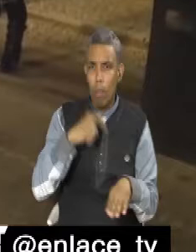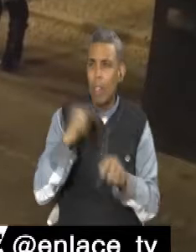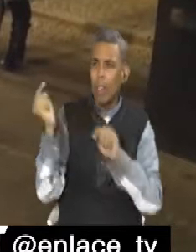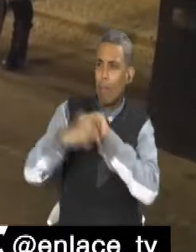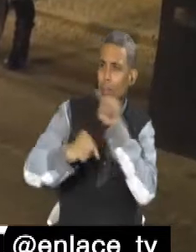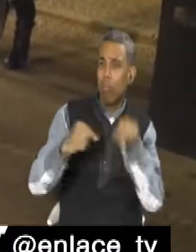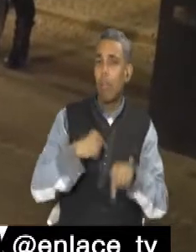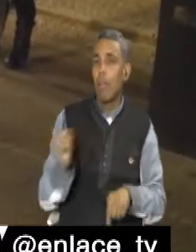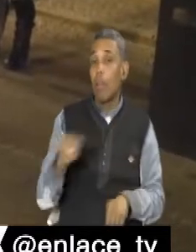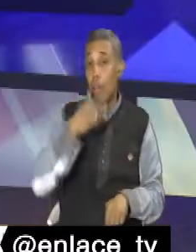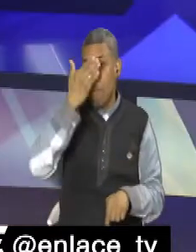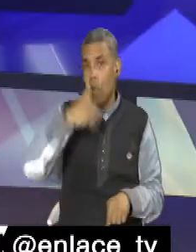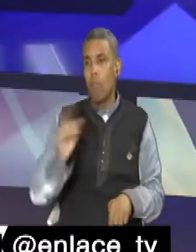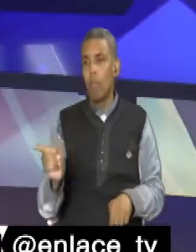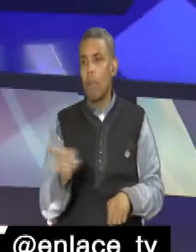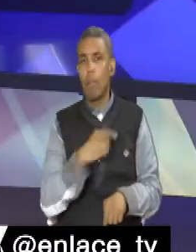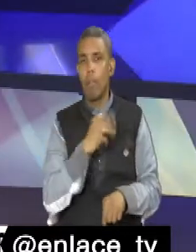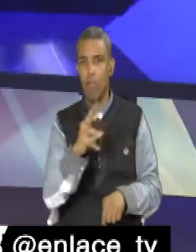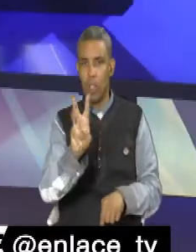la ciudad.